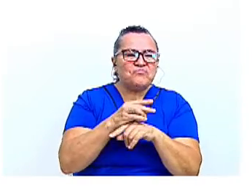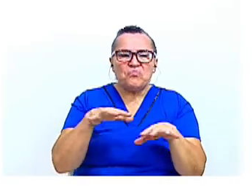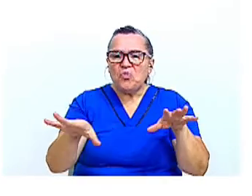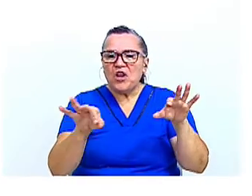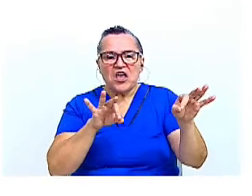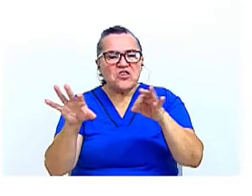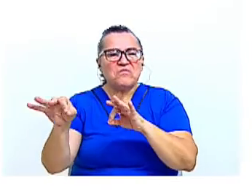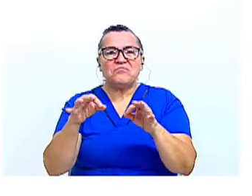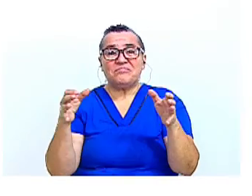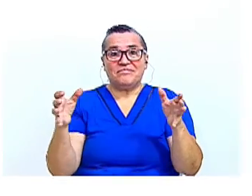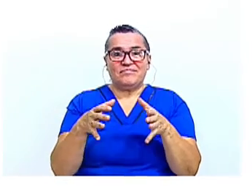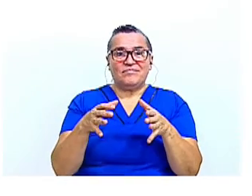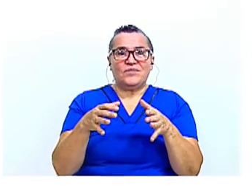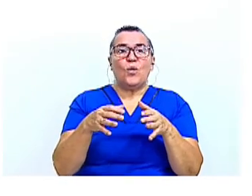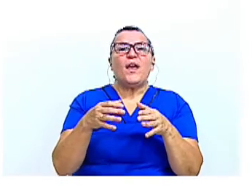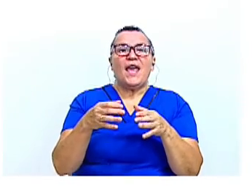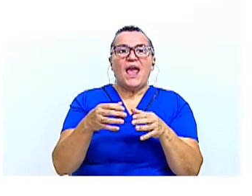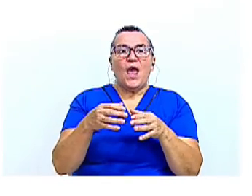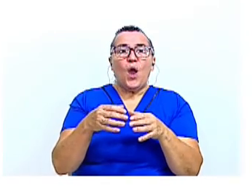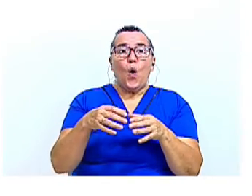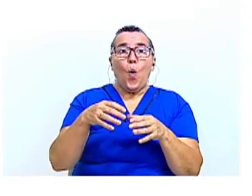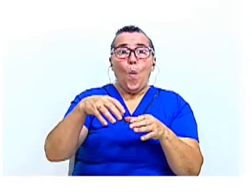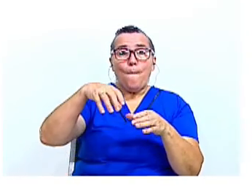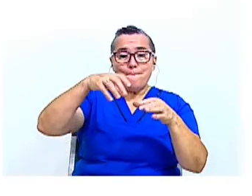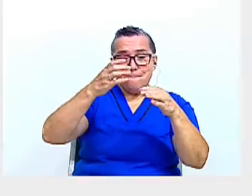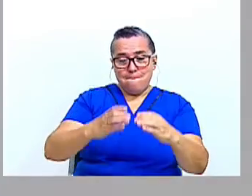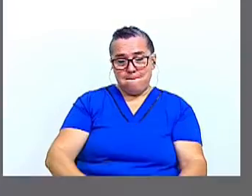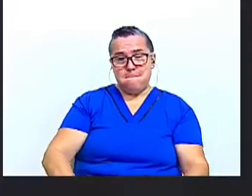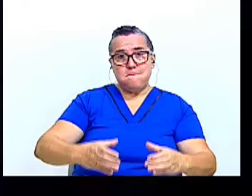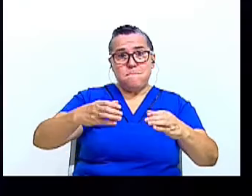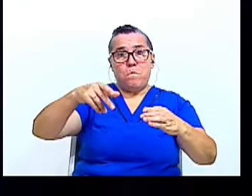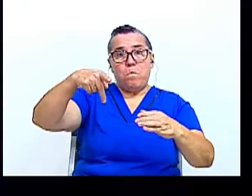ahí alrededor, un pozo. Veamos.